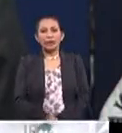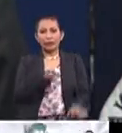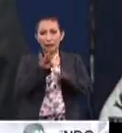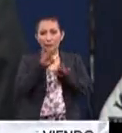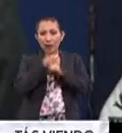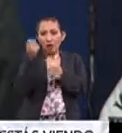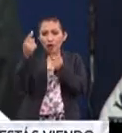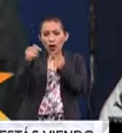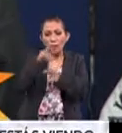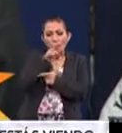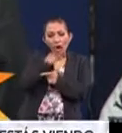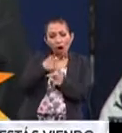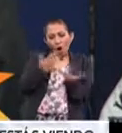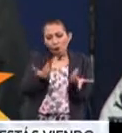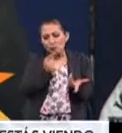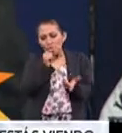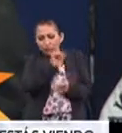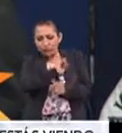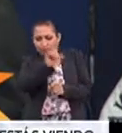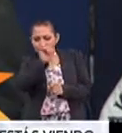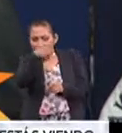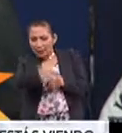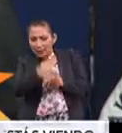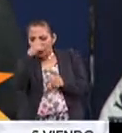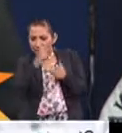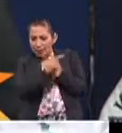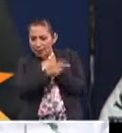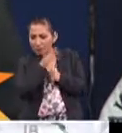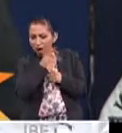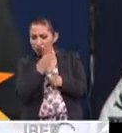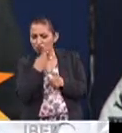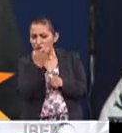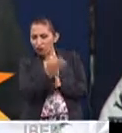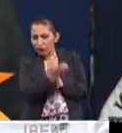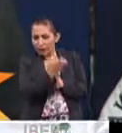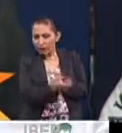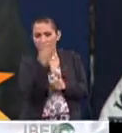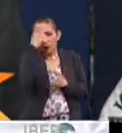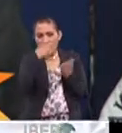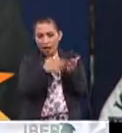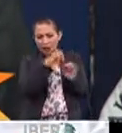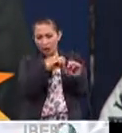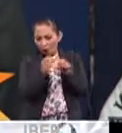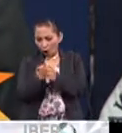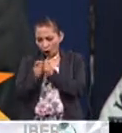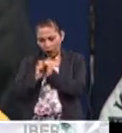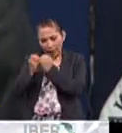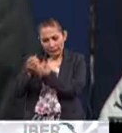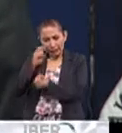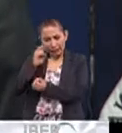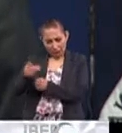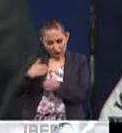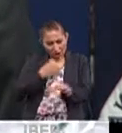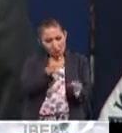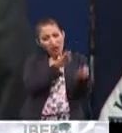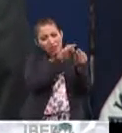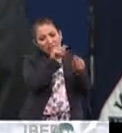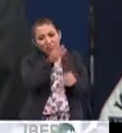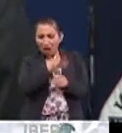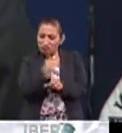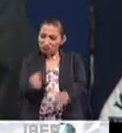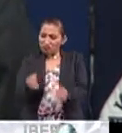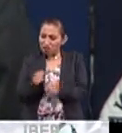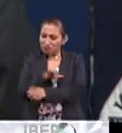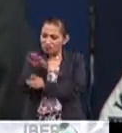Trabajar con algunos de los mejores agentes que tenemos en el país es el mejor modelo a usar. Creo que estas organizaciones verán que se están enfrentando a una presión más